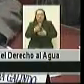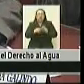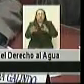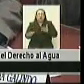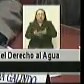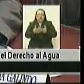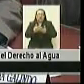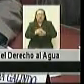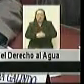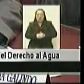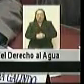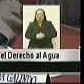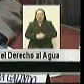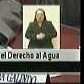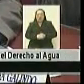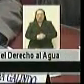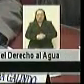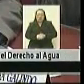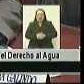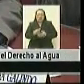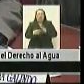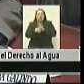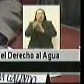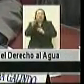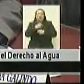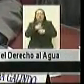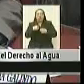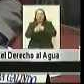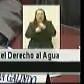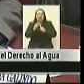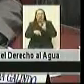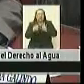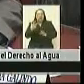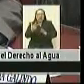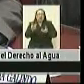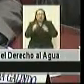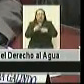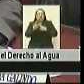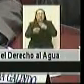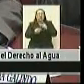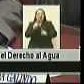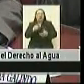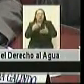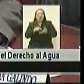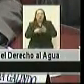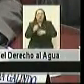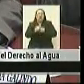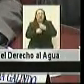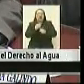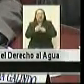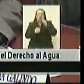iba a promover que el agua sea considerado un derecho humano. Y en el año 2013, cuando dio algunas metas al